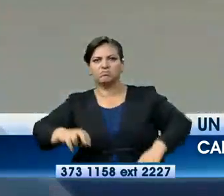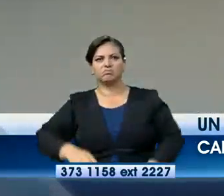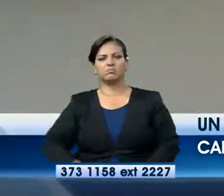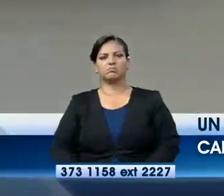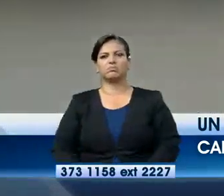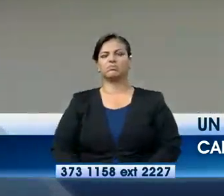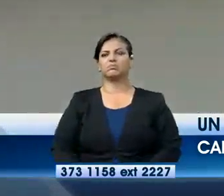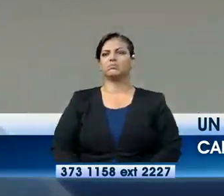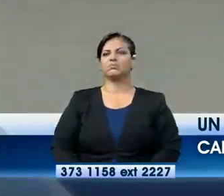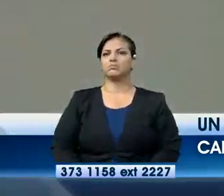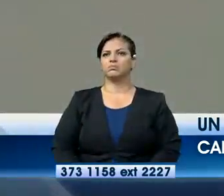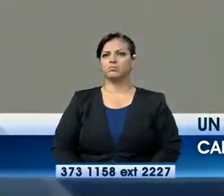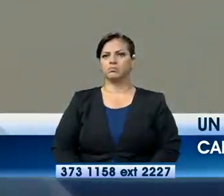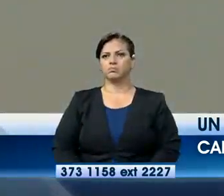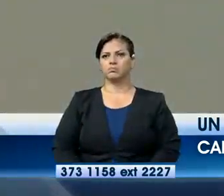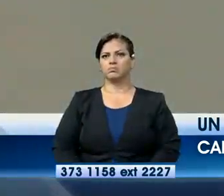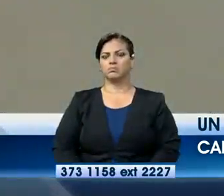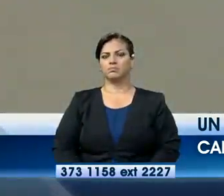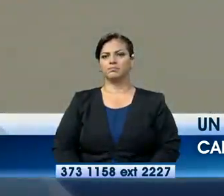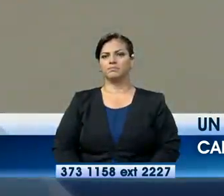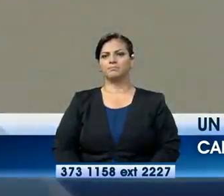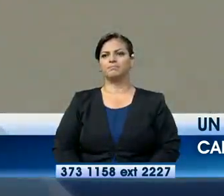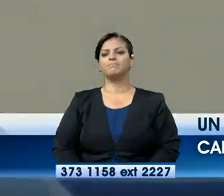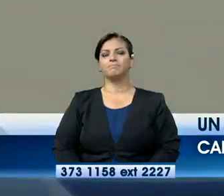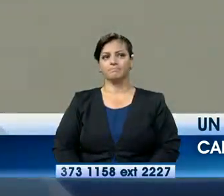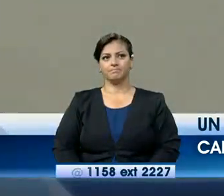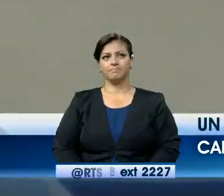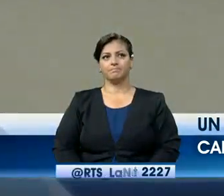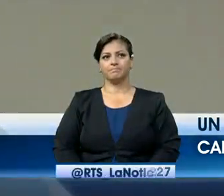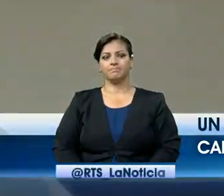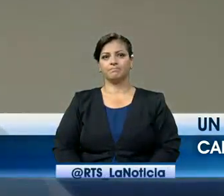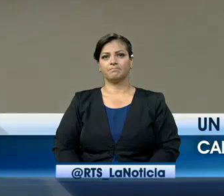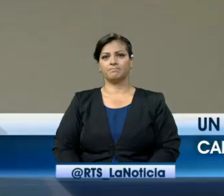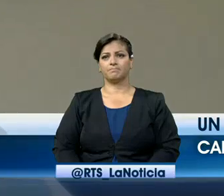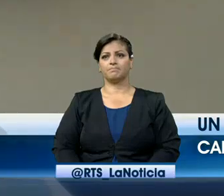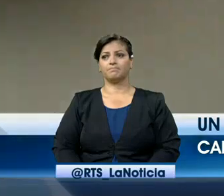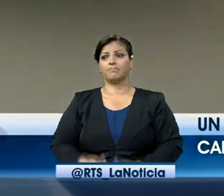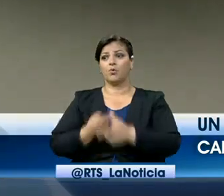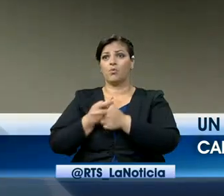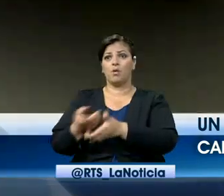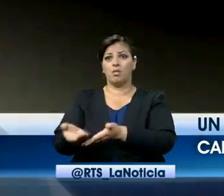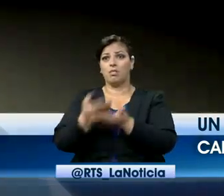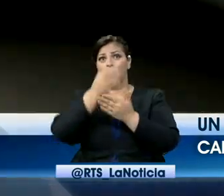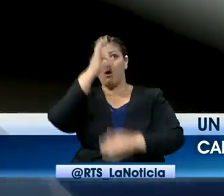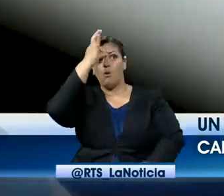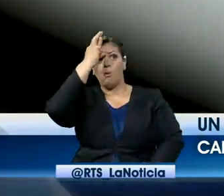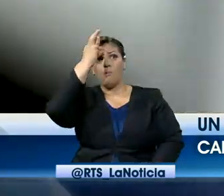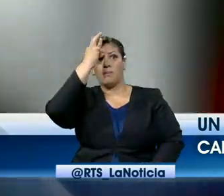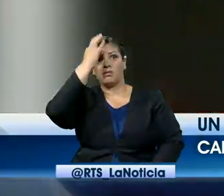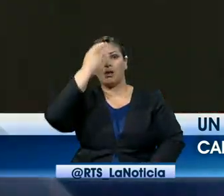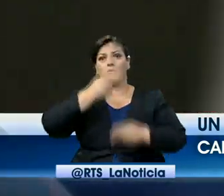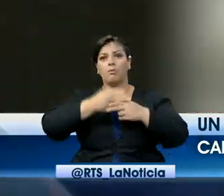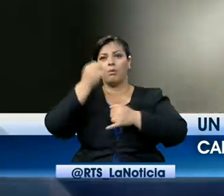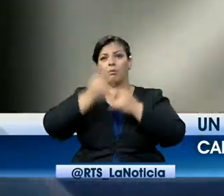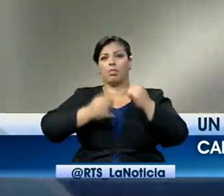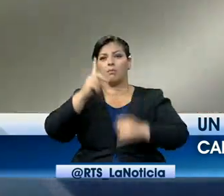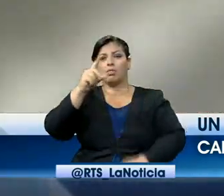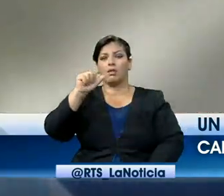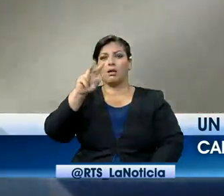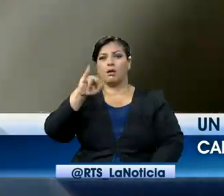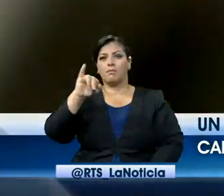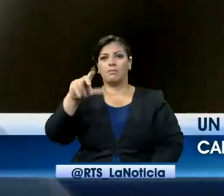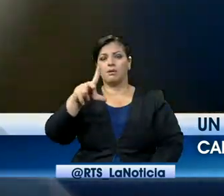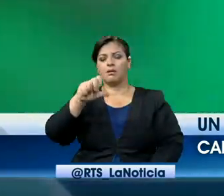La víctima fue trasladada hasta el hospital Napoleón Dávila, donde después de pocos minutos falleció. El cadáver fue trasladado hasta la morgue